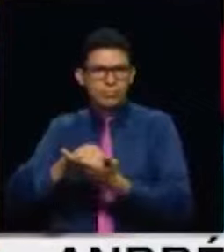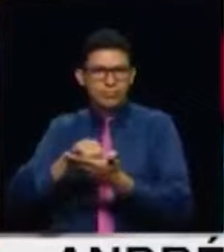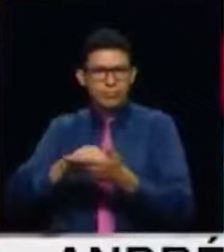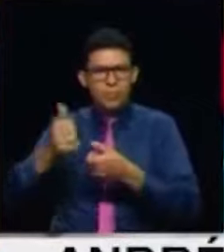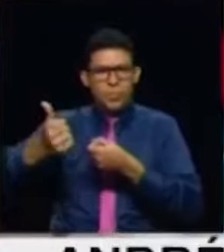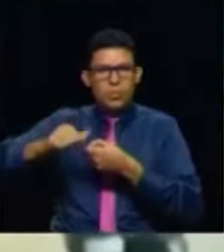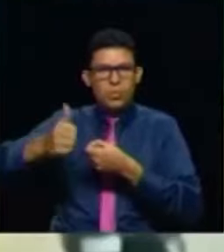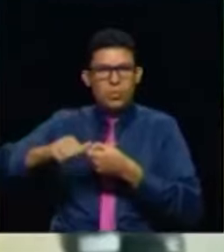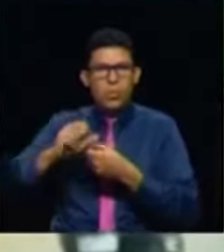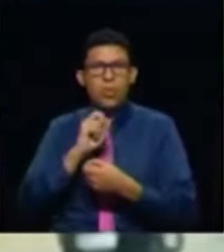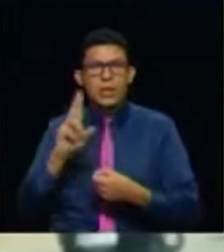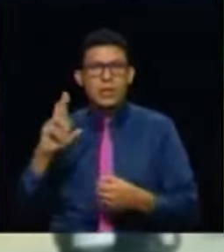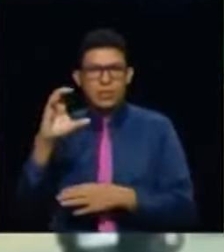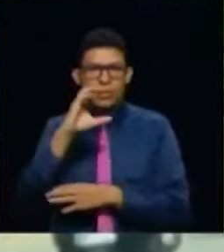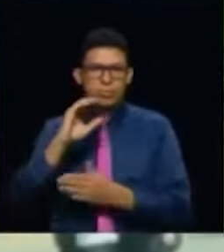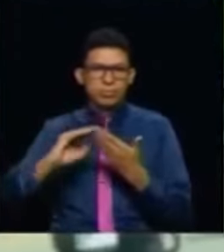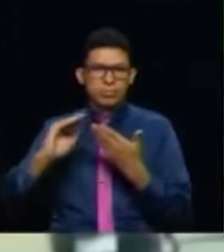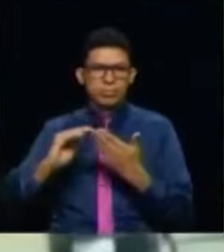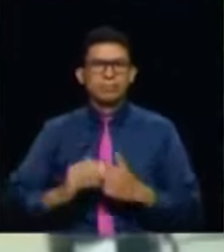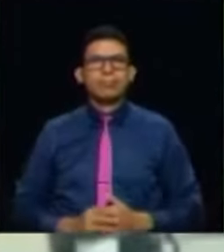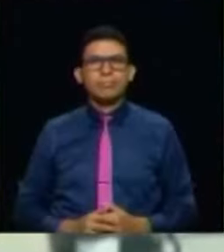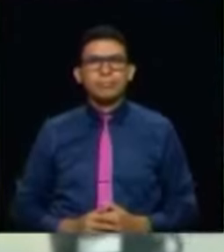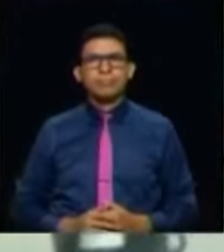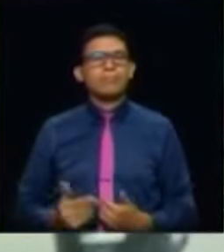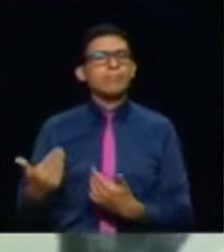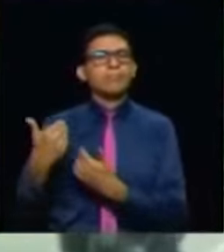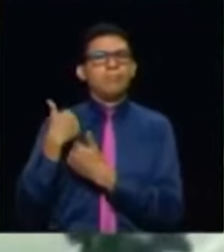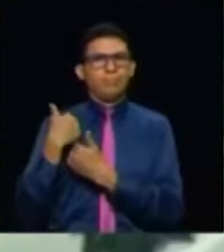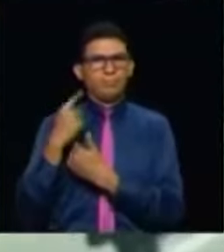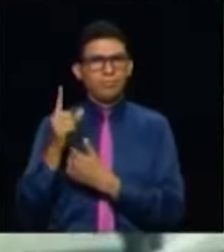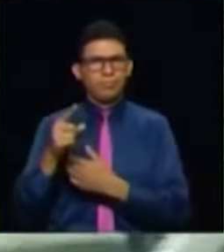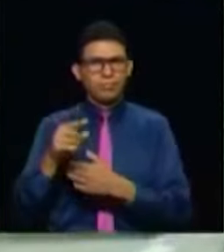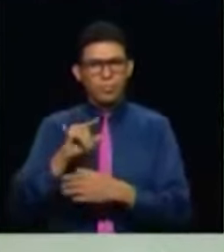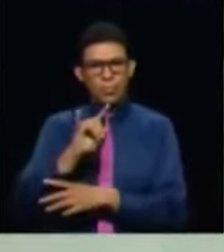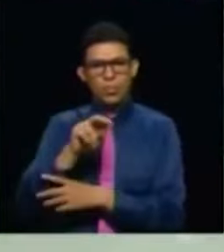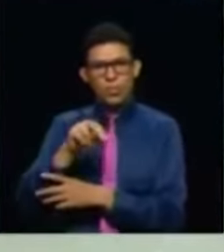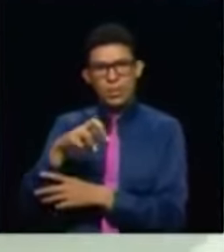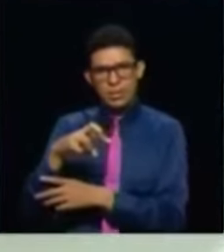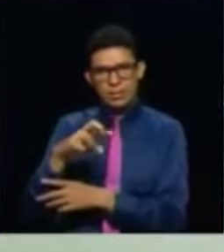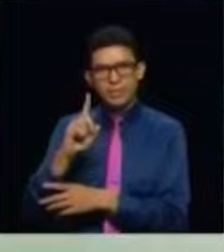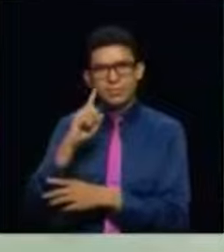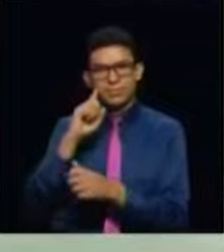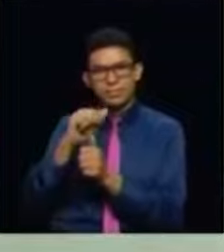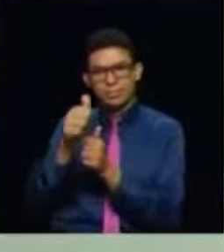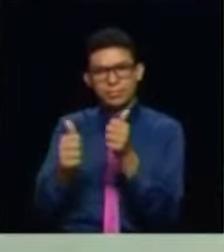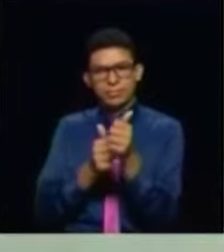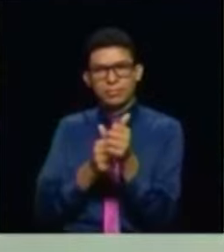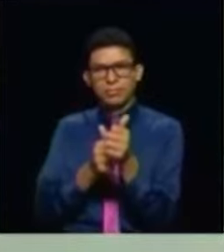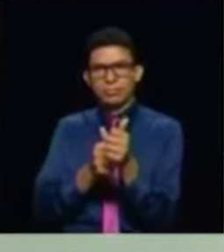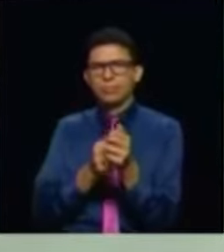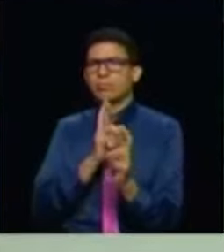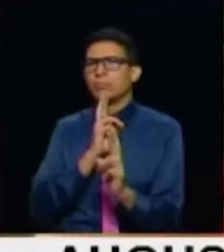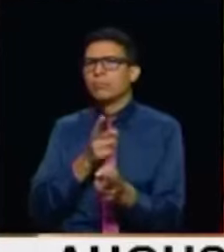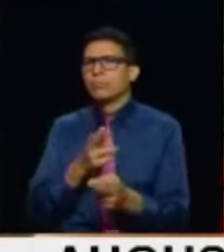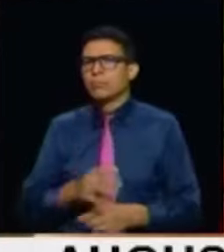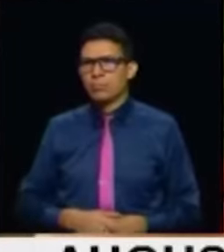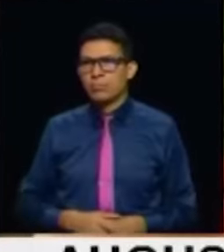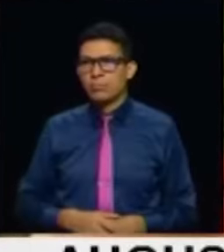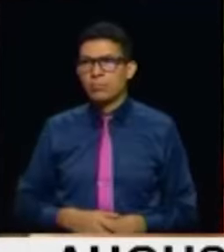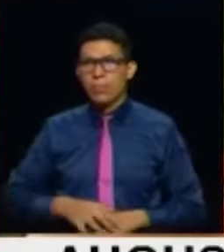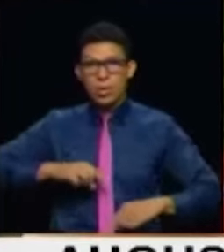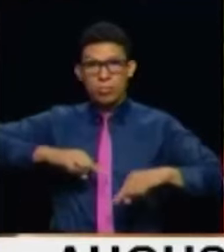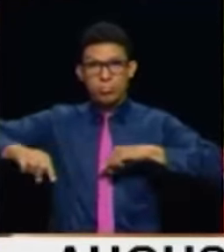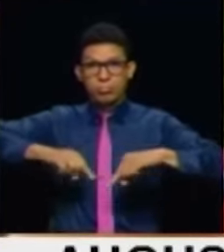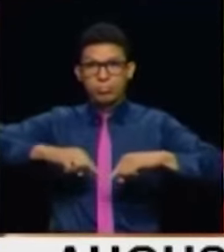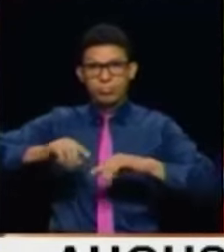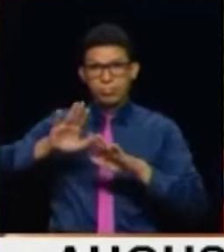país, perdón. Los responsables del esquema y los escoltas responden. La persona que iba coordinando el